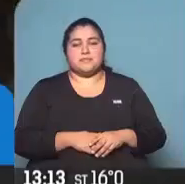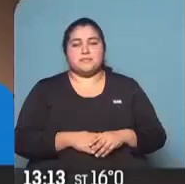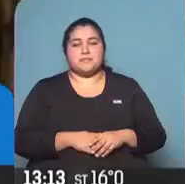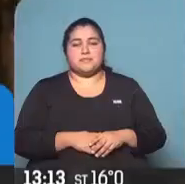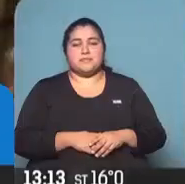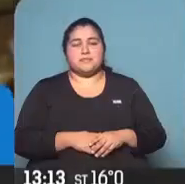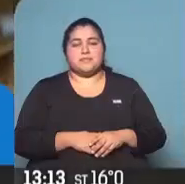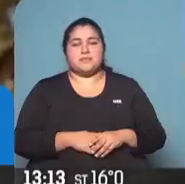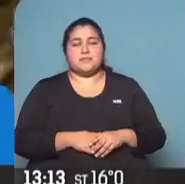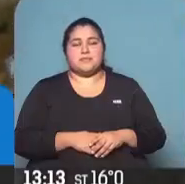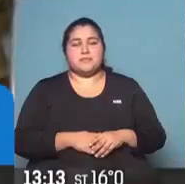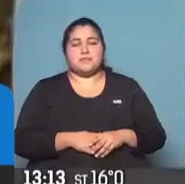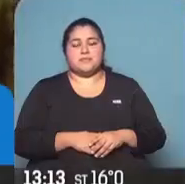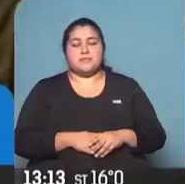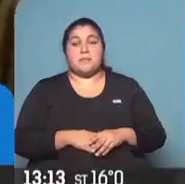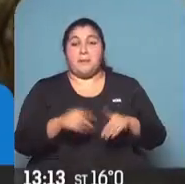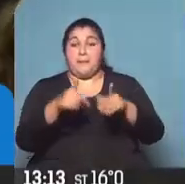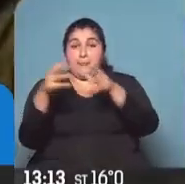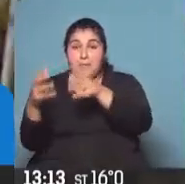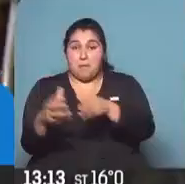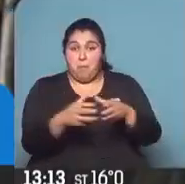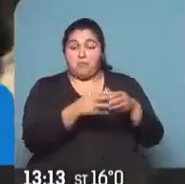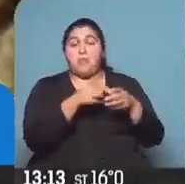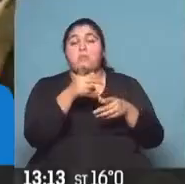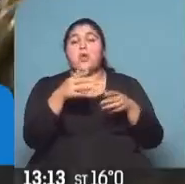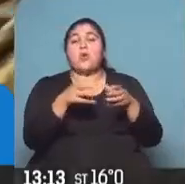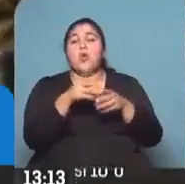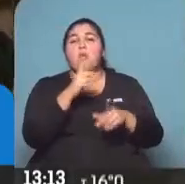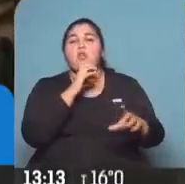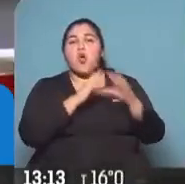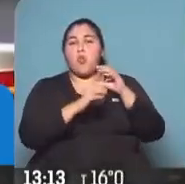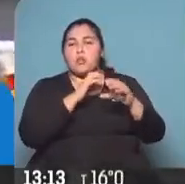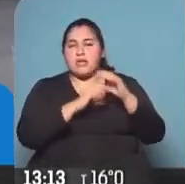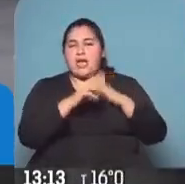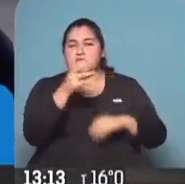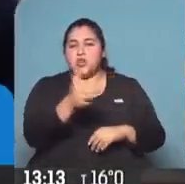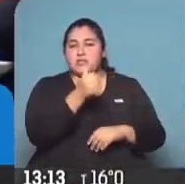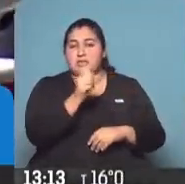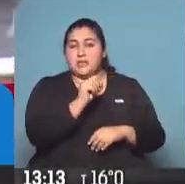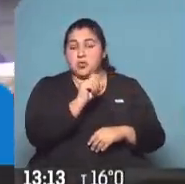y hace su paso la agrupación de comunicaciones 601